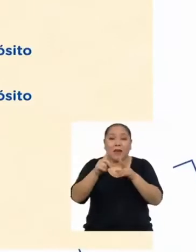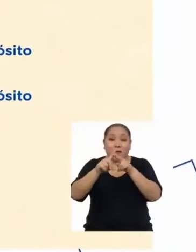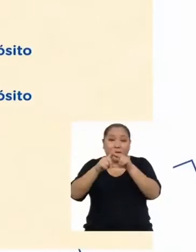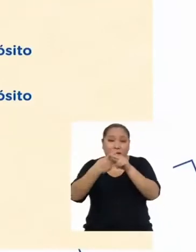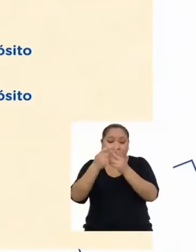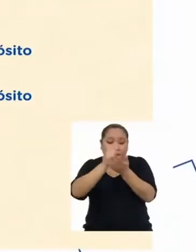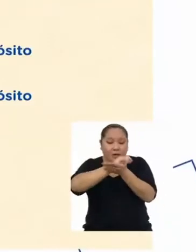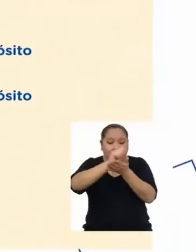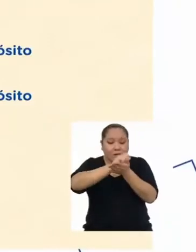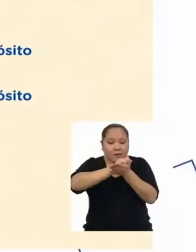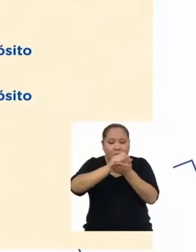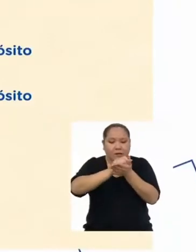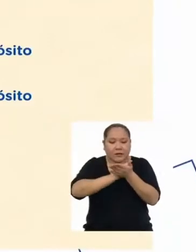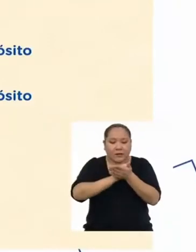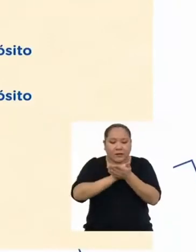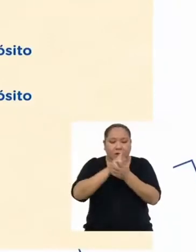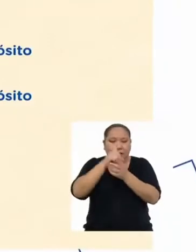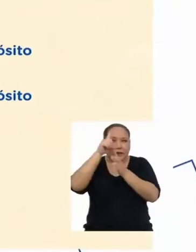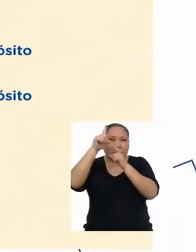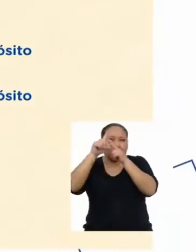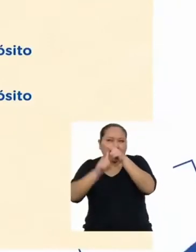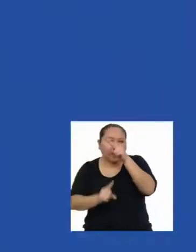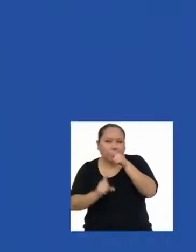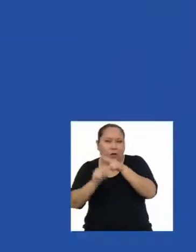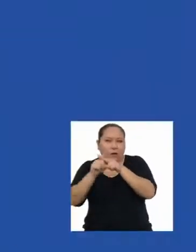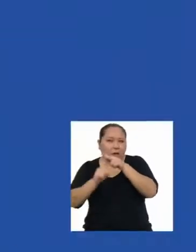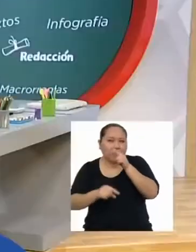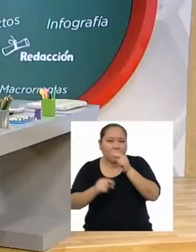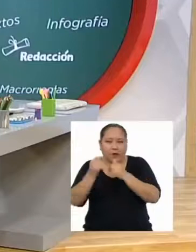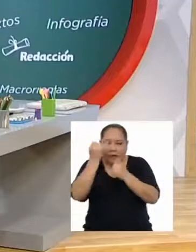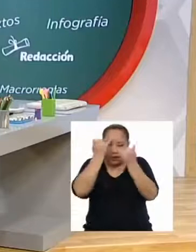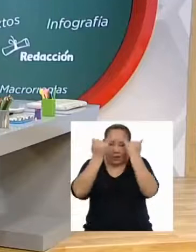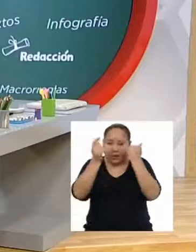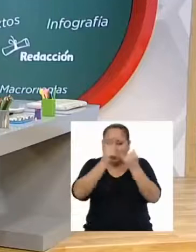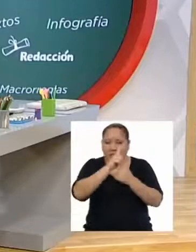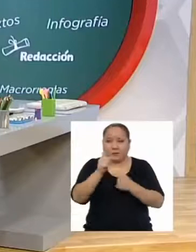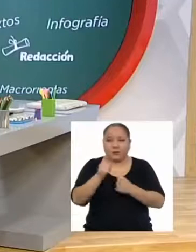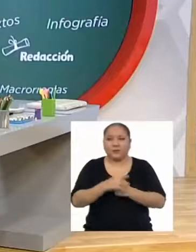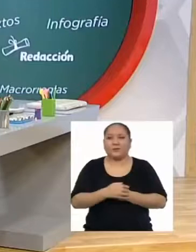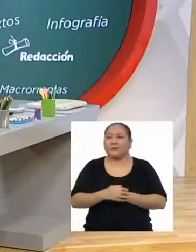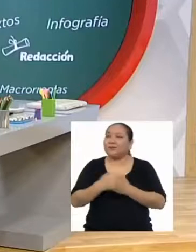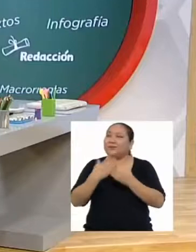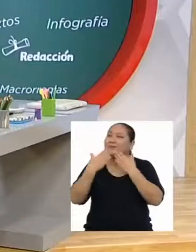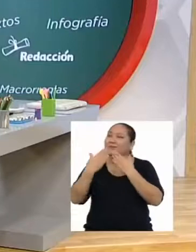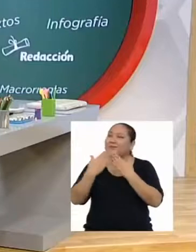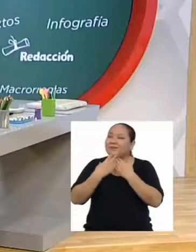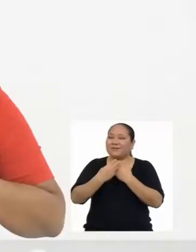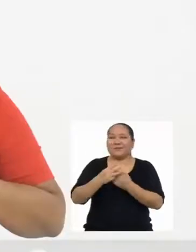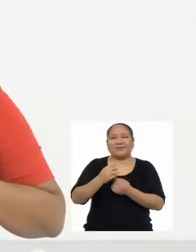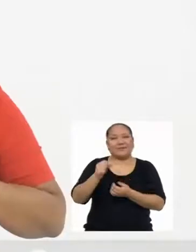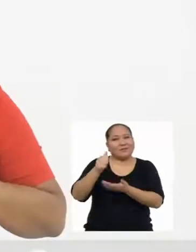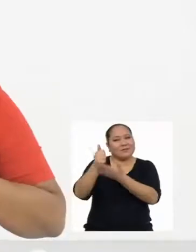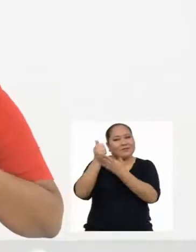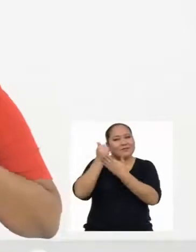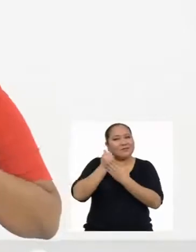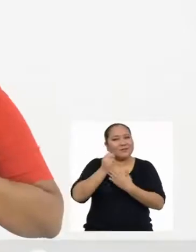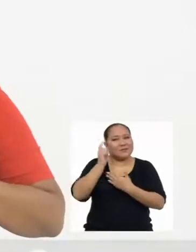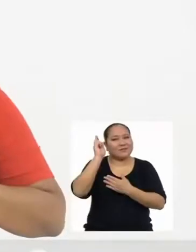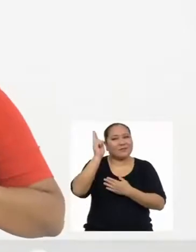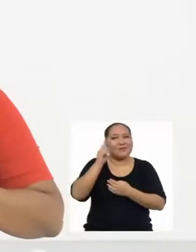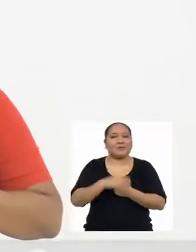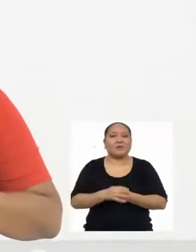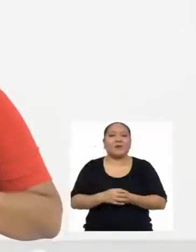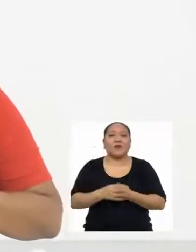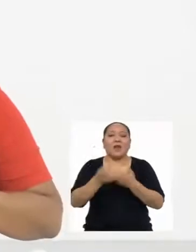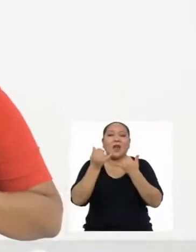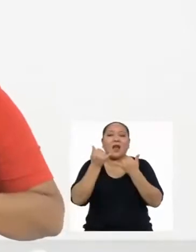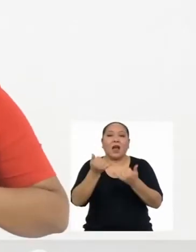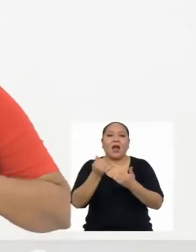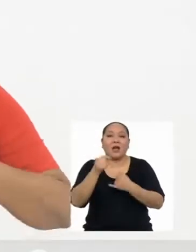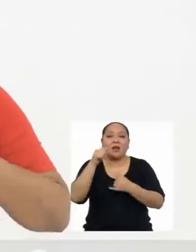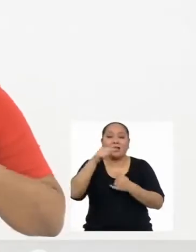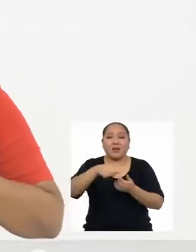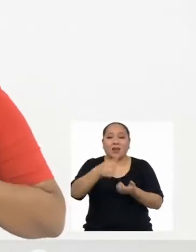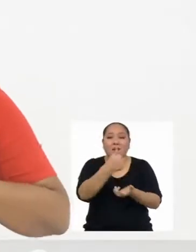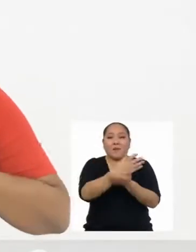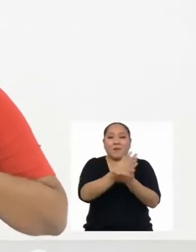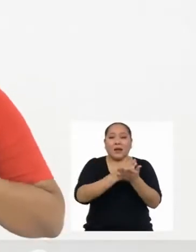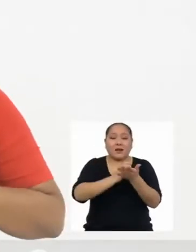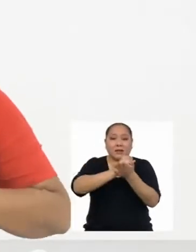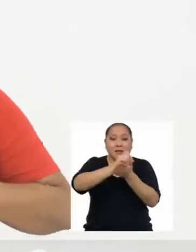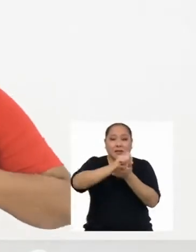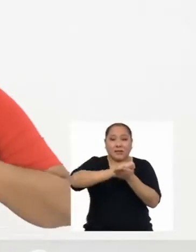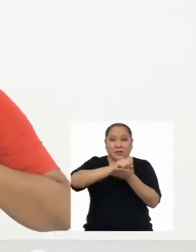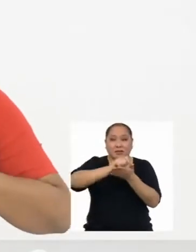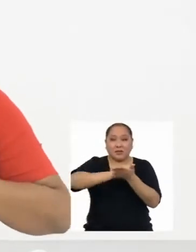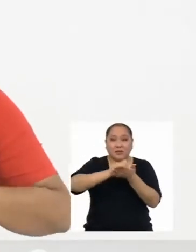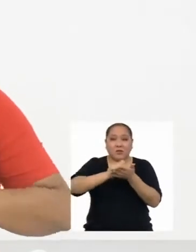se te escape ningún detalle. Gracias por el recuento, profesora. Ahora pasemos a la escritura. Nos